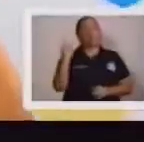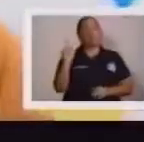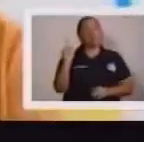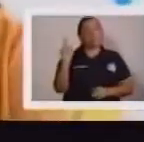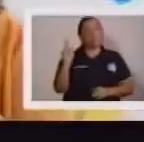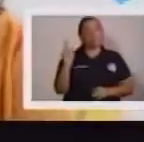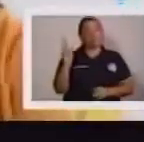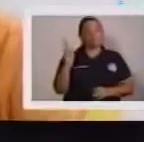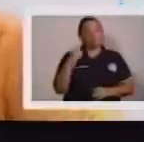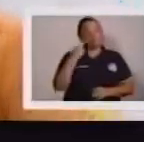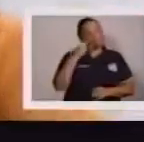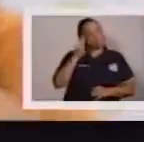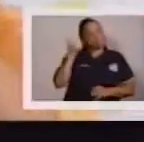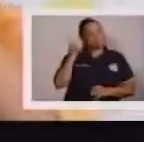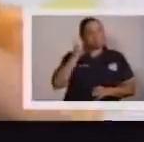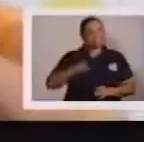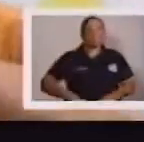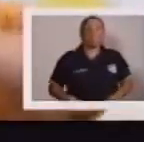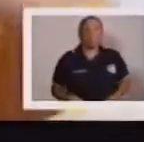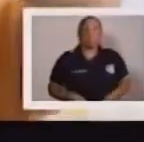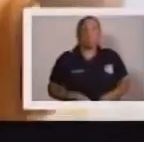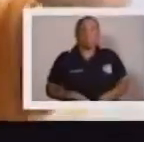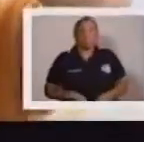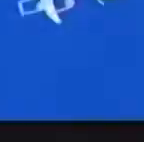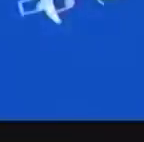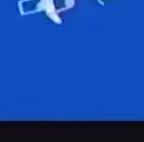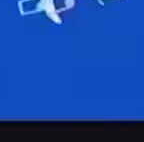canción. A la 1, a las 2 y a las 3.